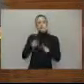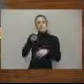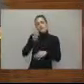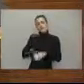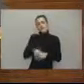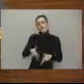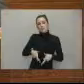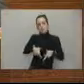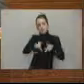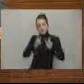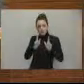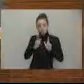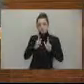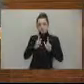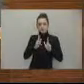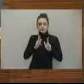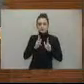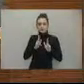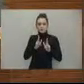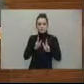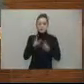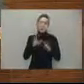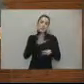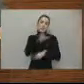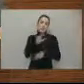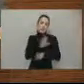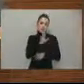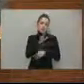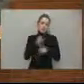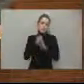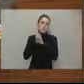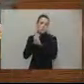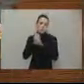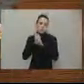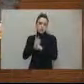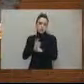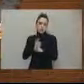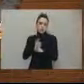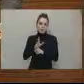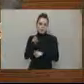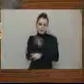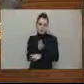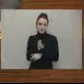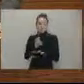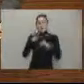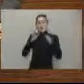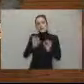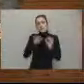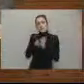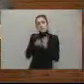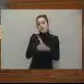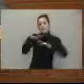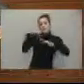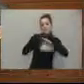la posibilidad de validar más de 5 viajes por trayecto. En definitiva, suprimir obstáculos, suprimir